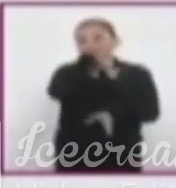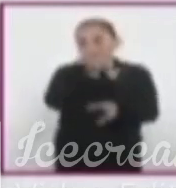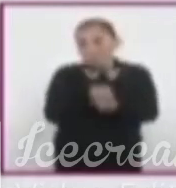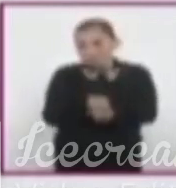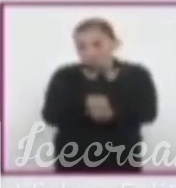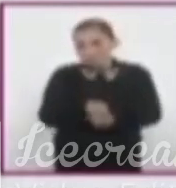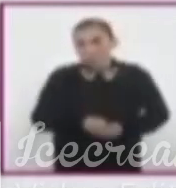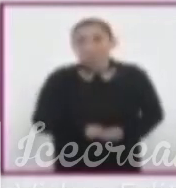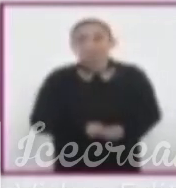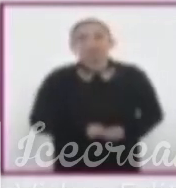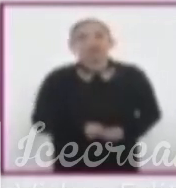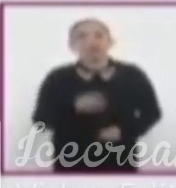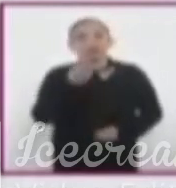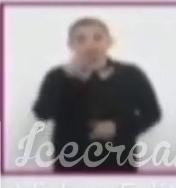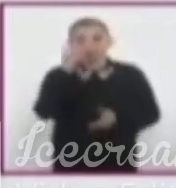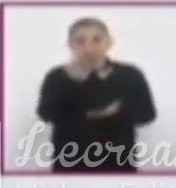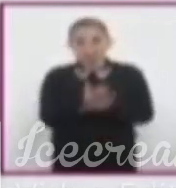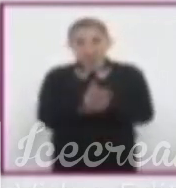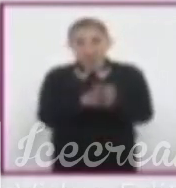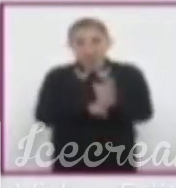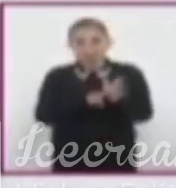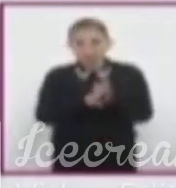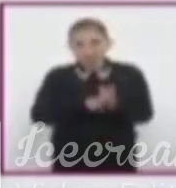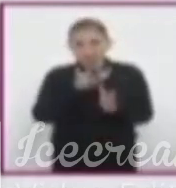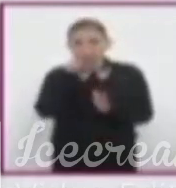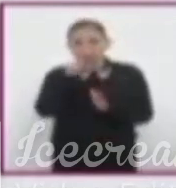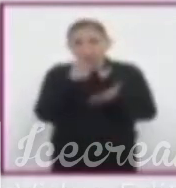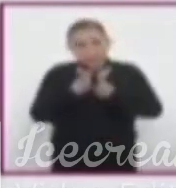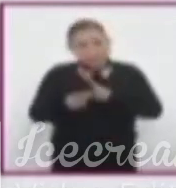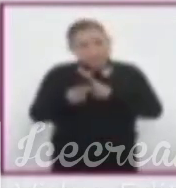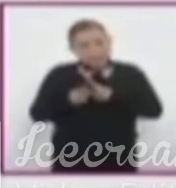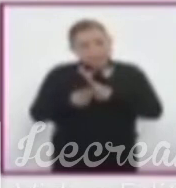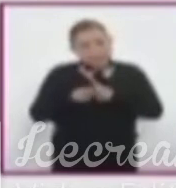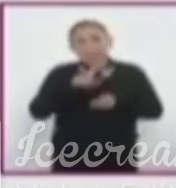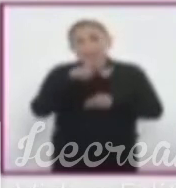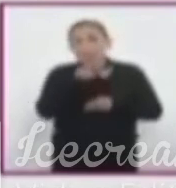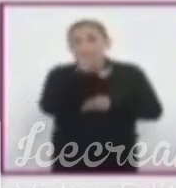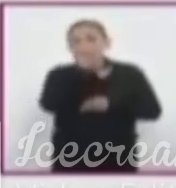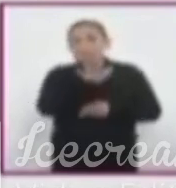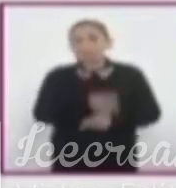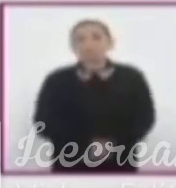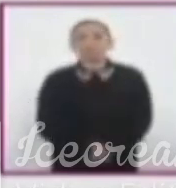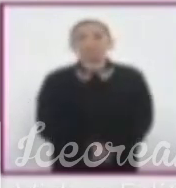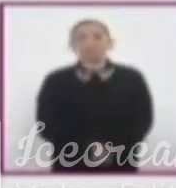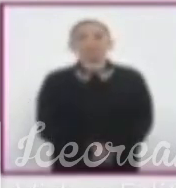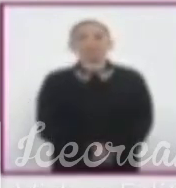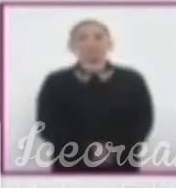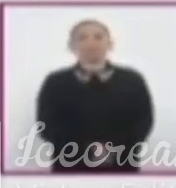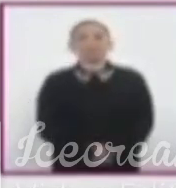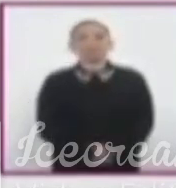total. Detén el video y reanúdalo cuando tengas la respuesta.